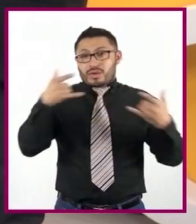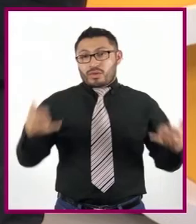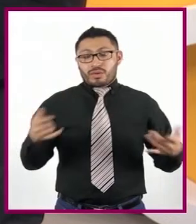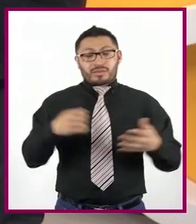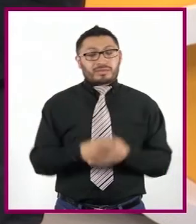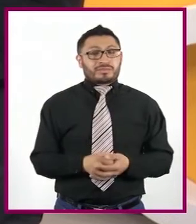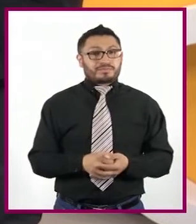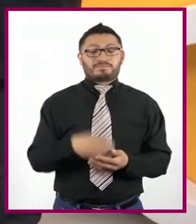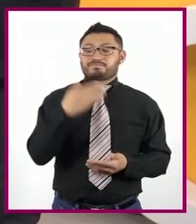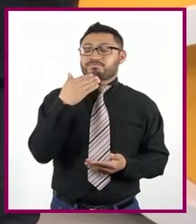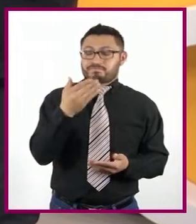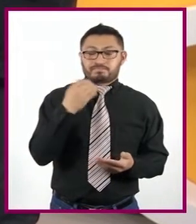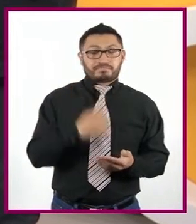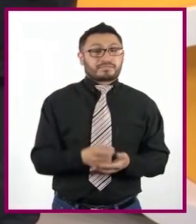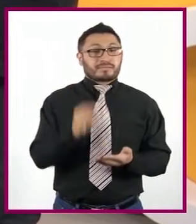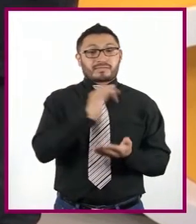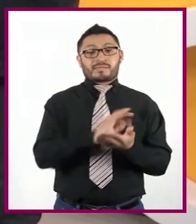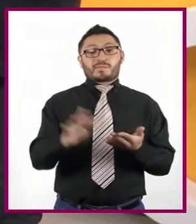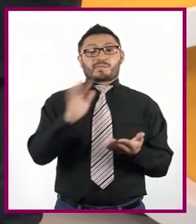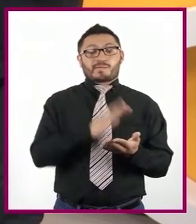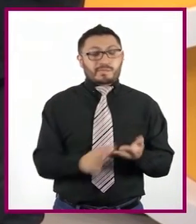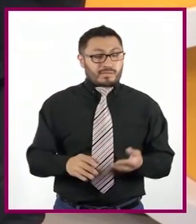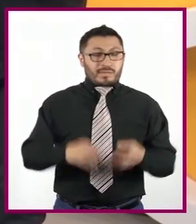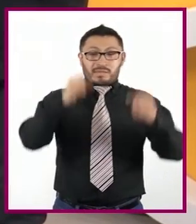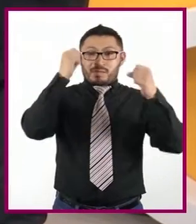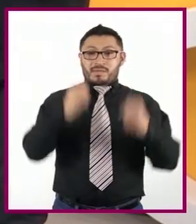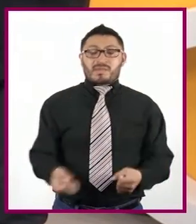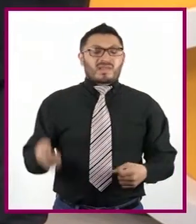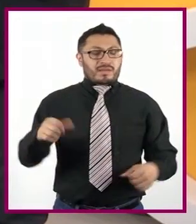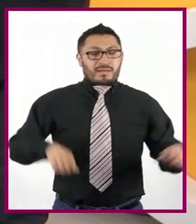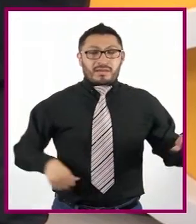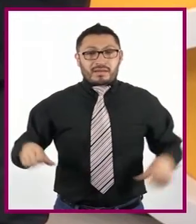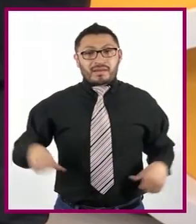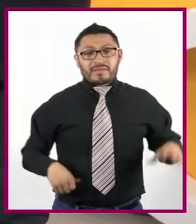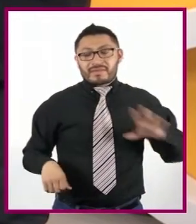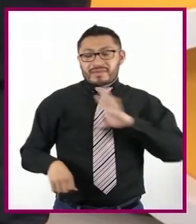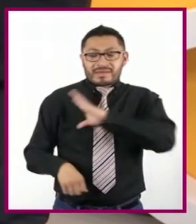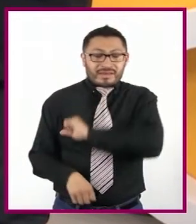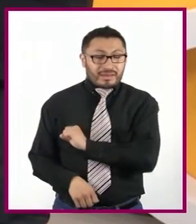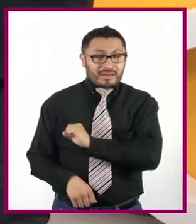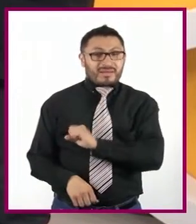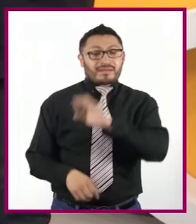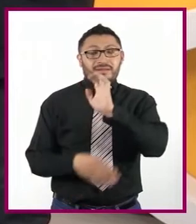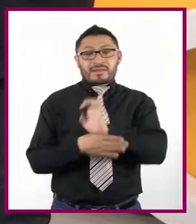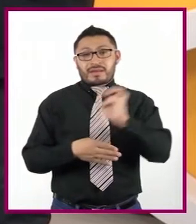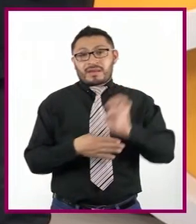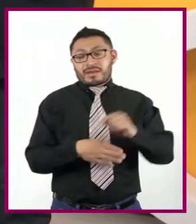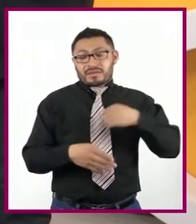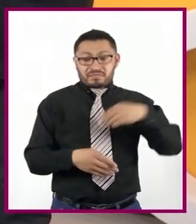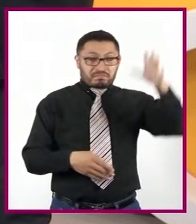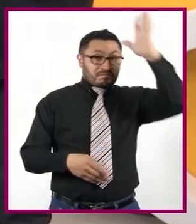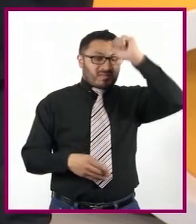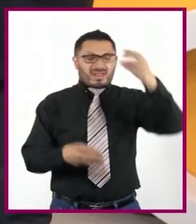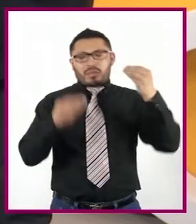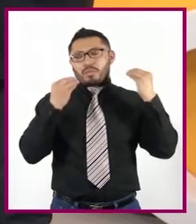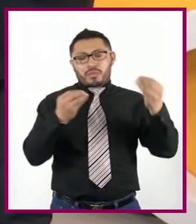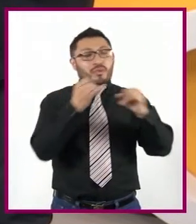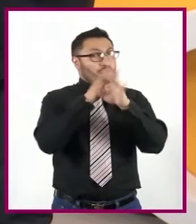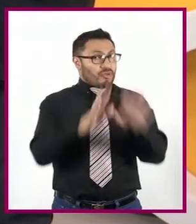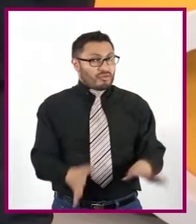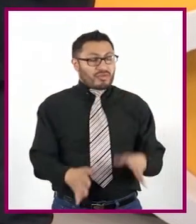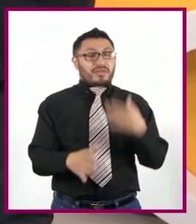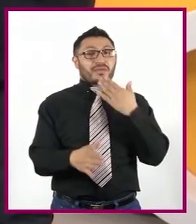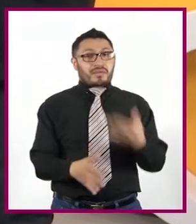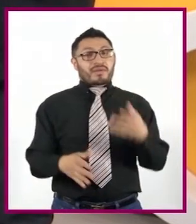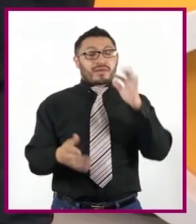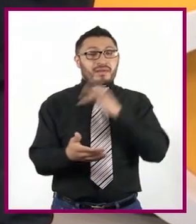Muy bien. La lectura sin duda es una de mis actividades favoritas, por lo que coincido ampliamente con la información de